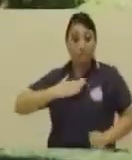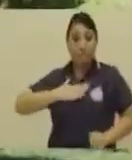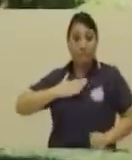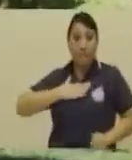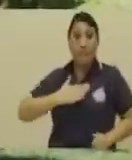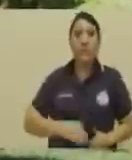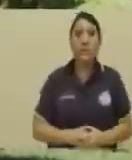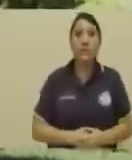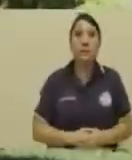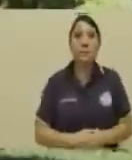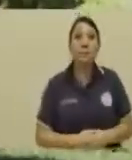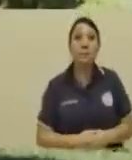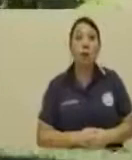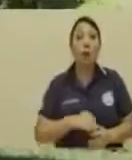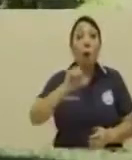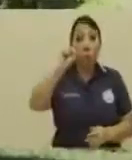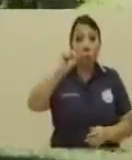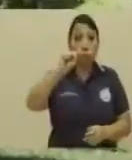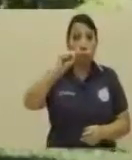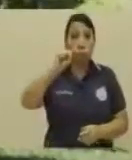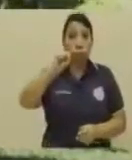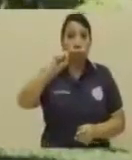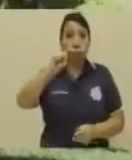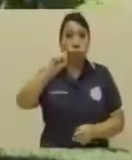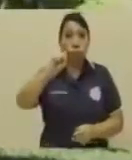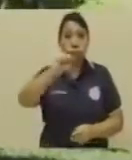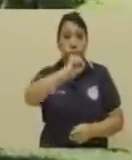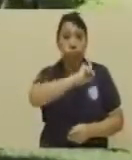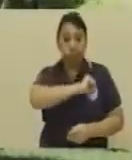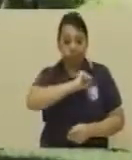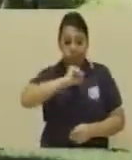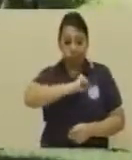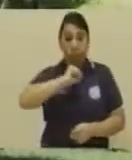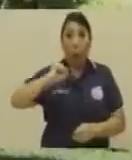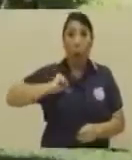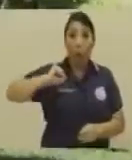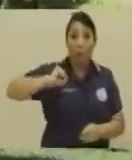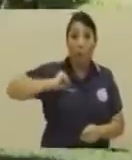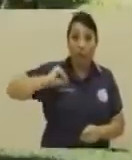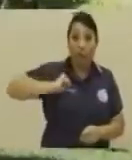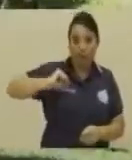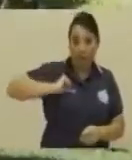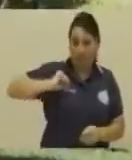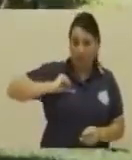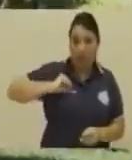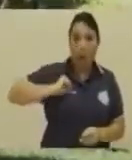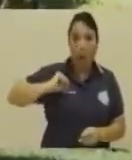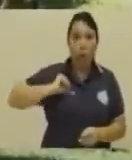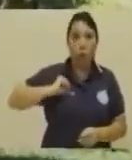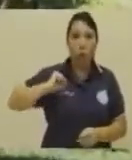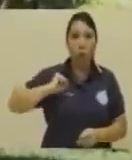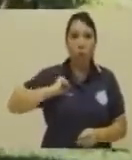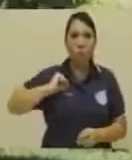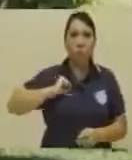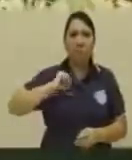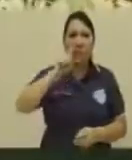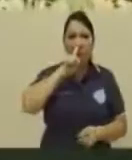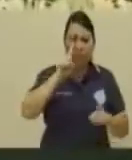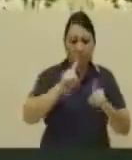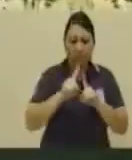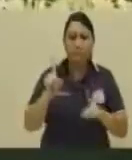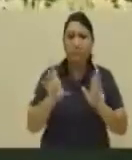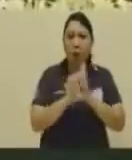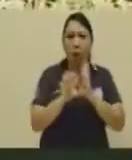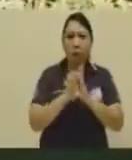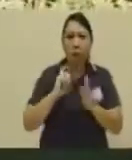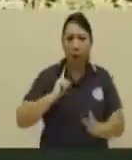en palma, va a golpear el pecho. Mis compañeros, el puño de mi mano dominante va a golpear a un costado de mi pecho.